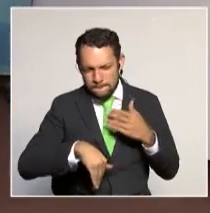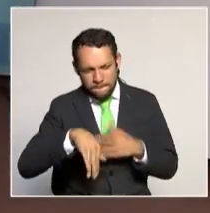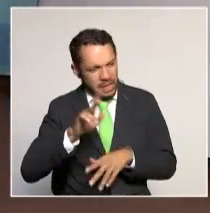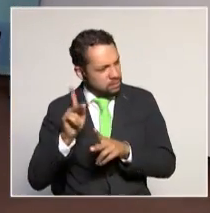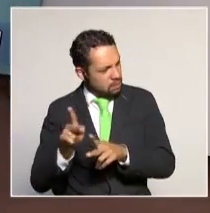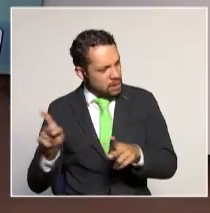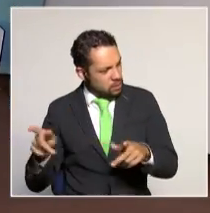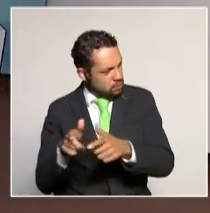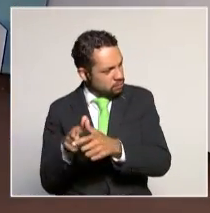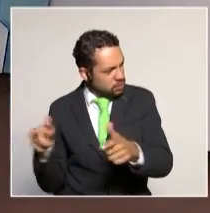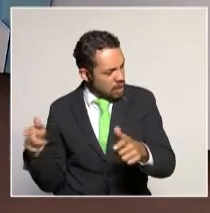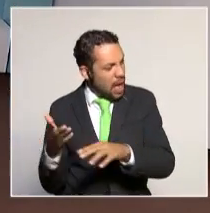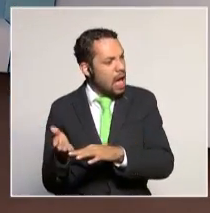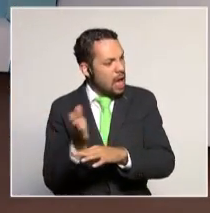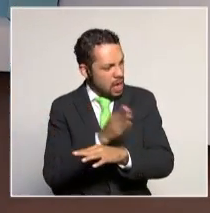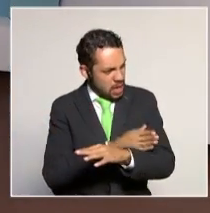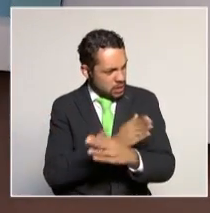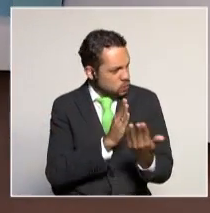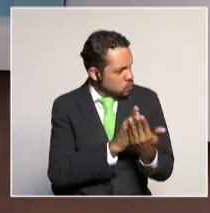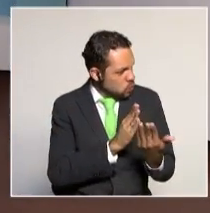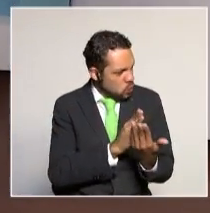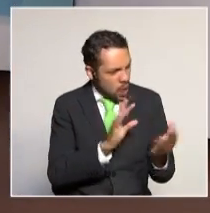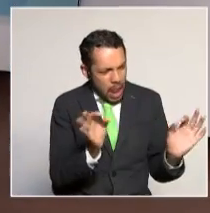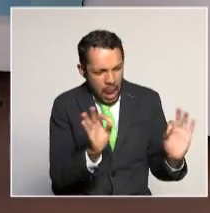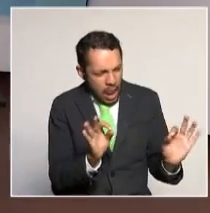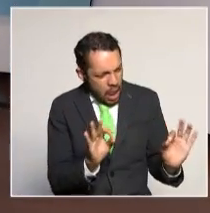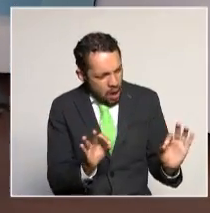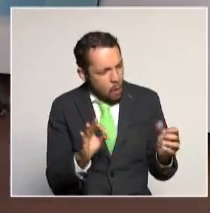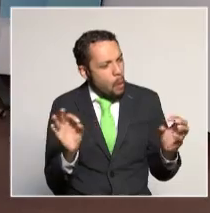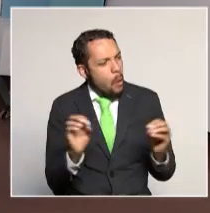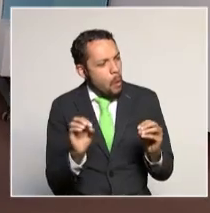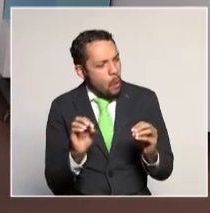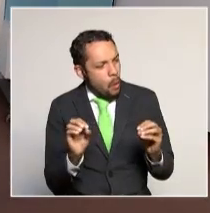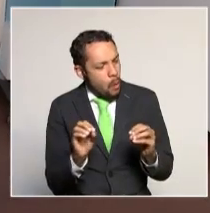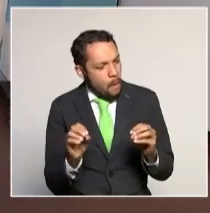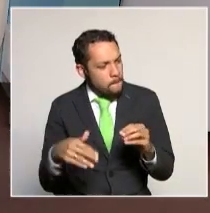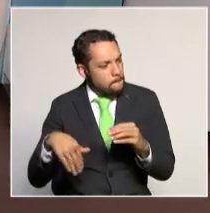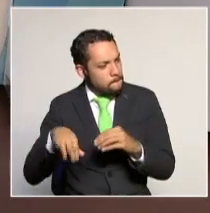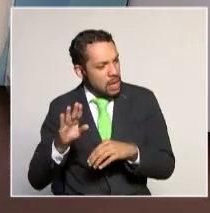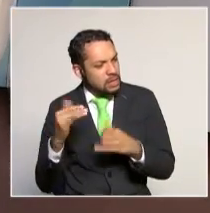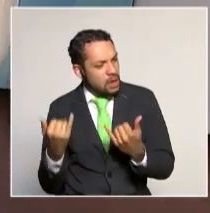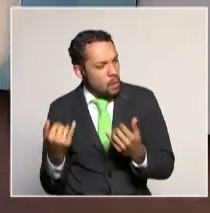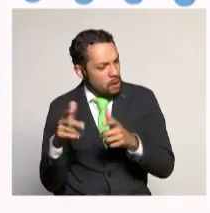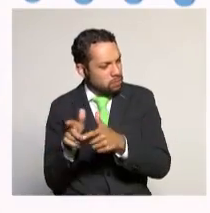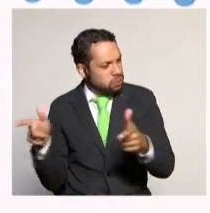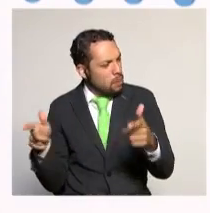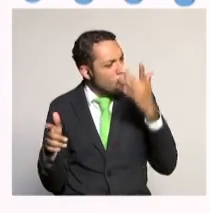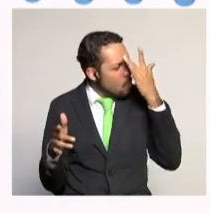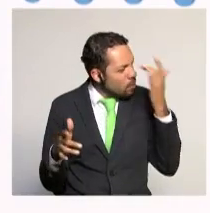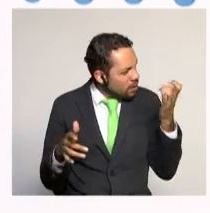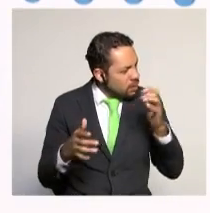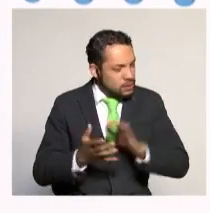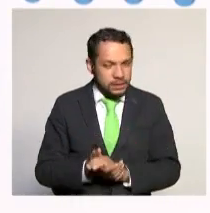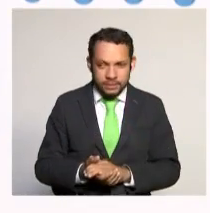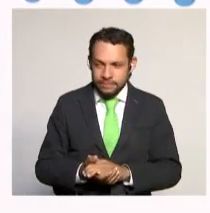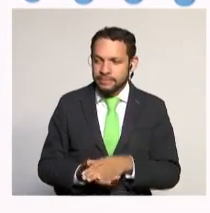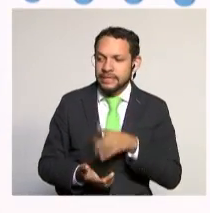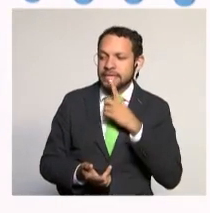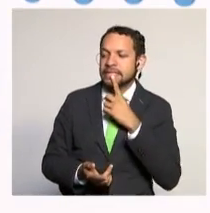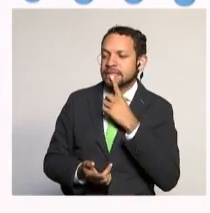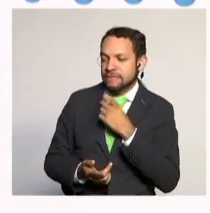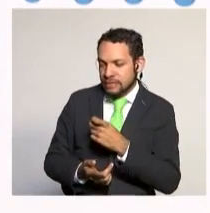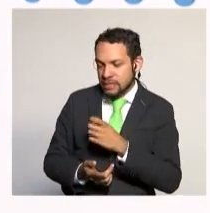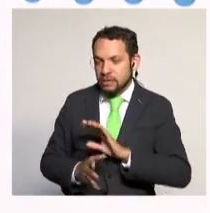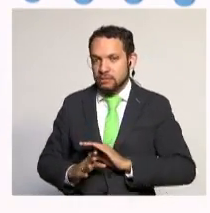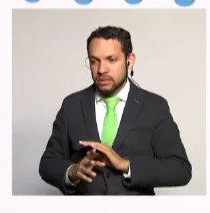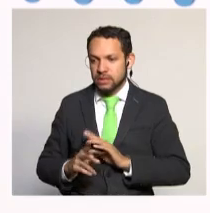diagnósticos? ¿Era que no se estudiaba antes o definitivamente está apareciendo más enfermedad de Alzheimer? Es bastante difícil, pero por